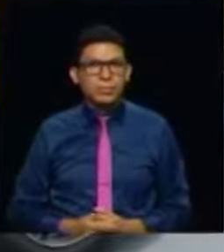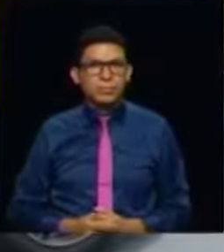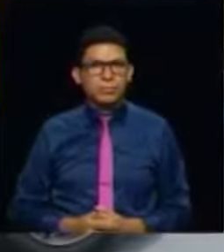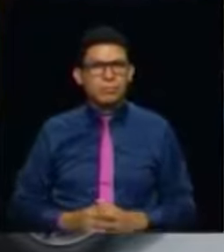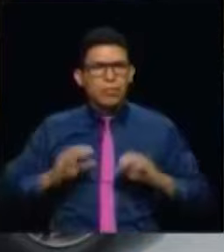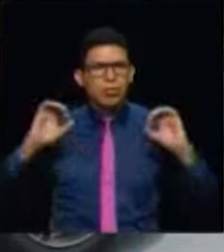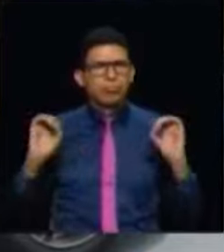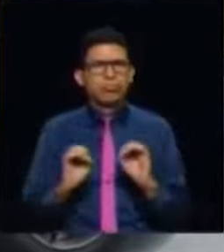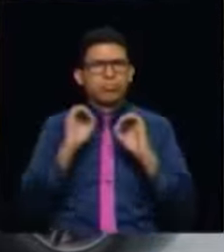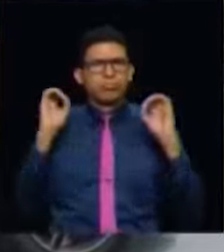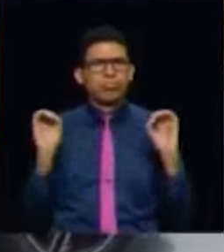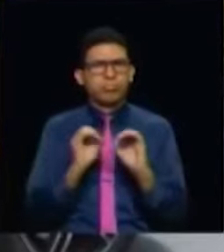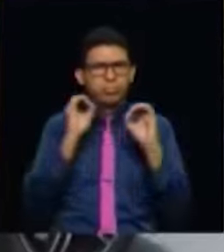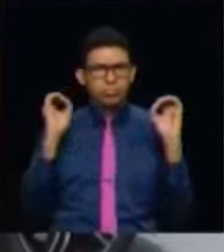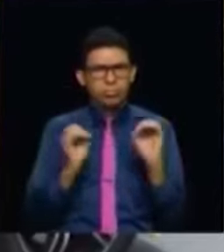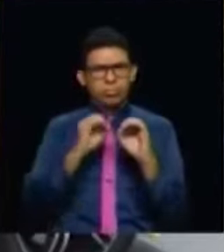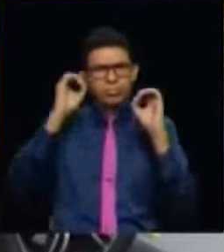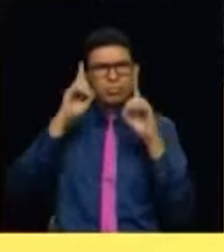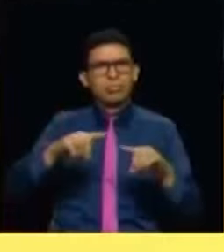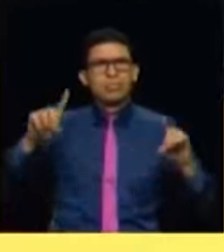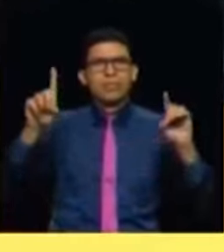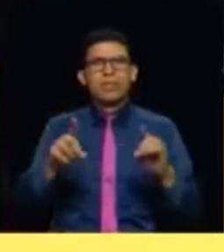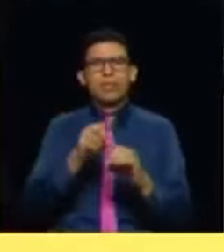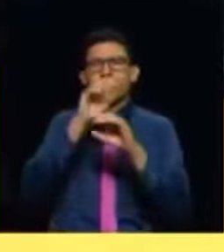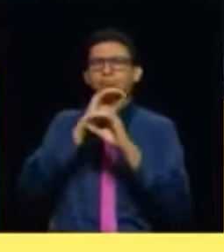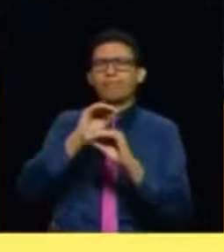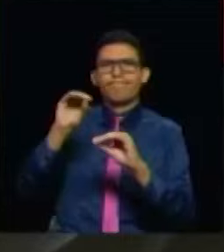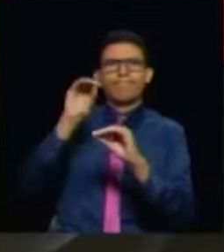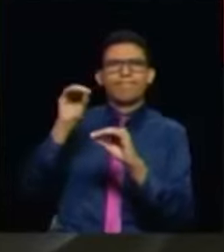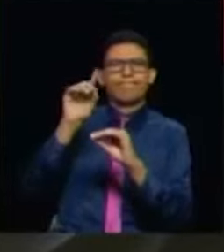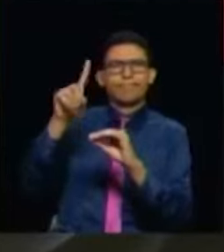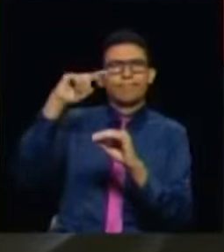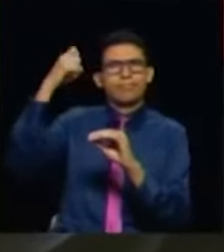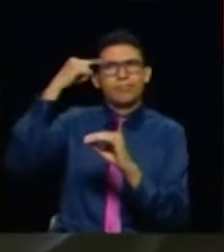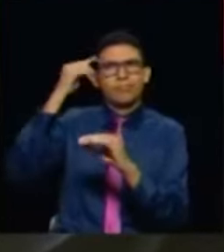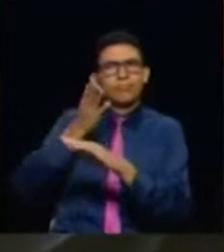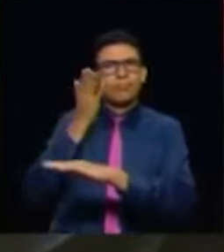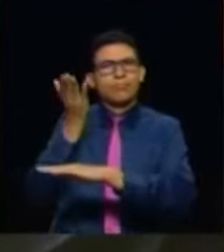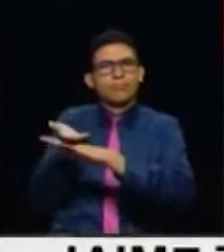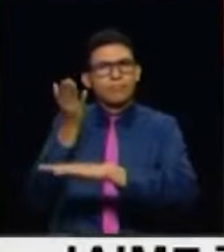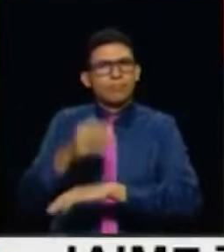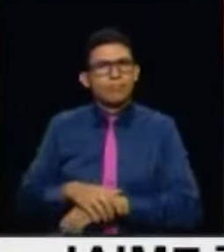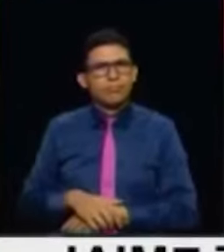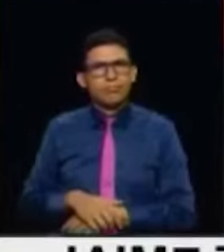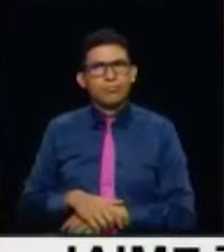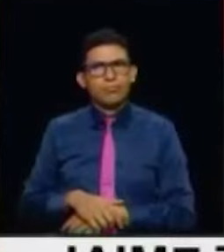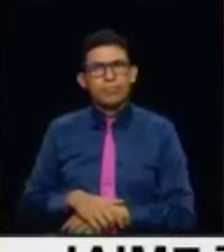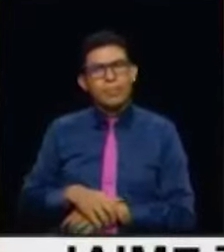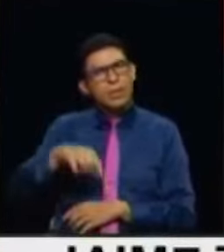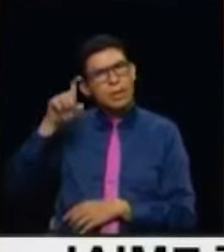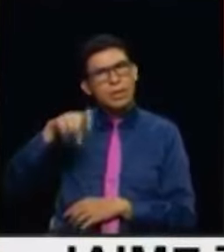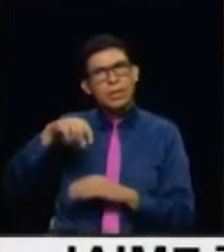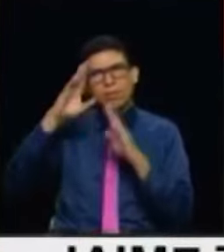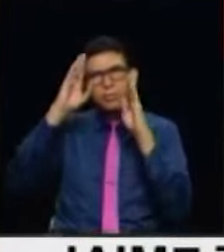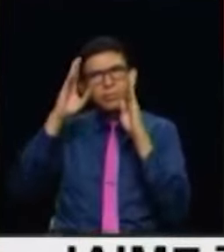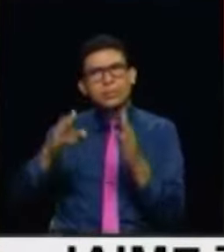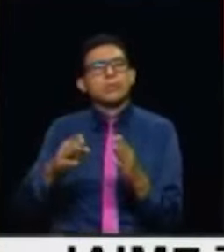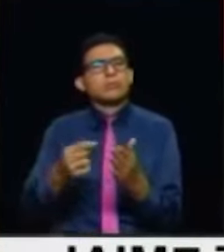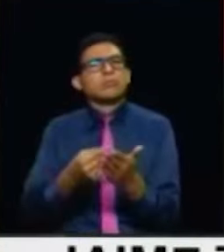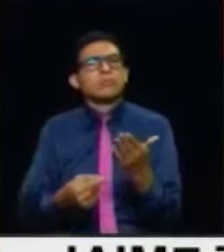himno nacional, el gremio envió un claro mensaje al gobierno. Al gobierno estar más pendientes